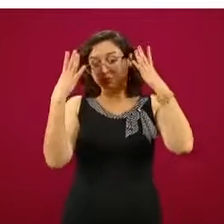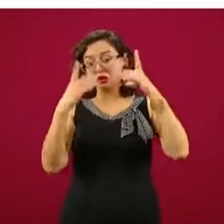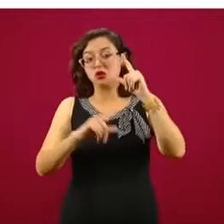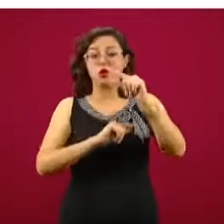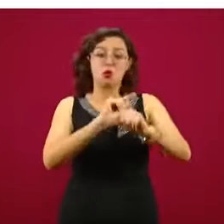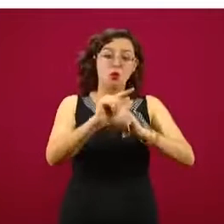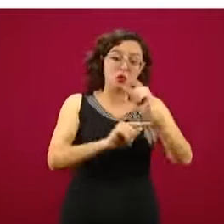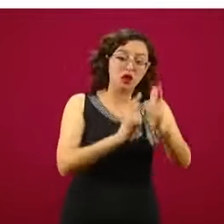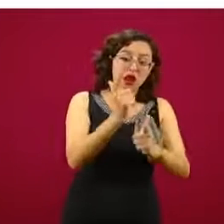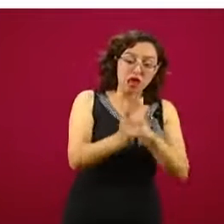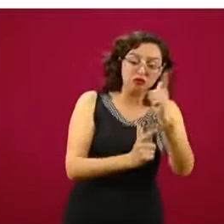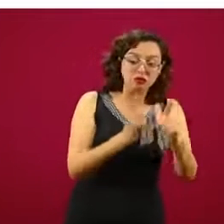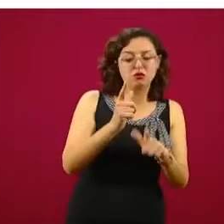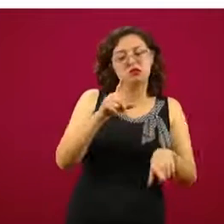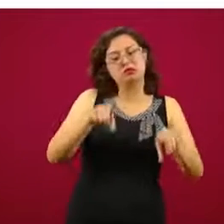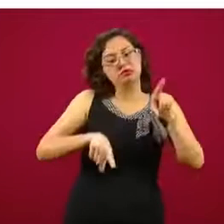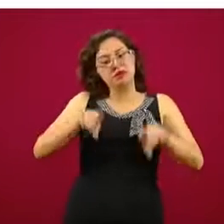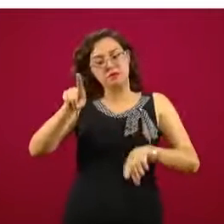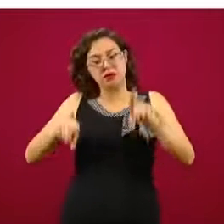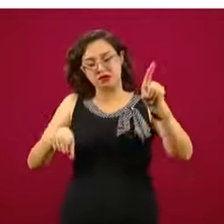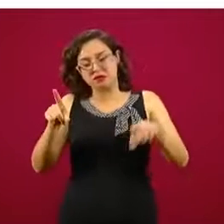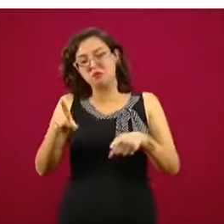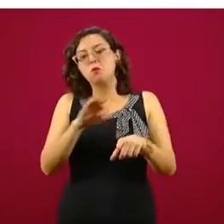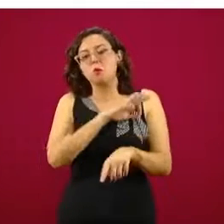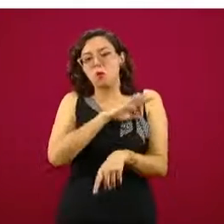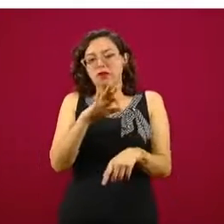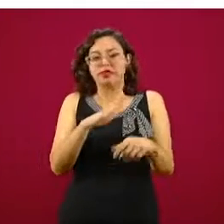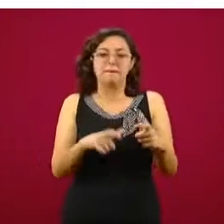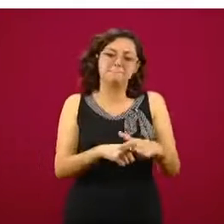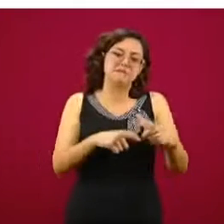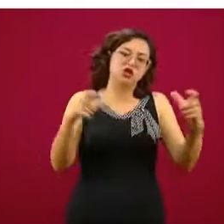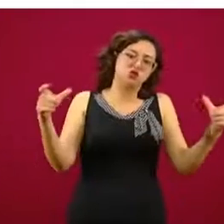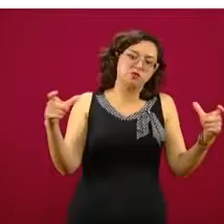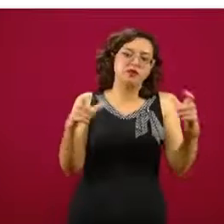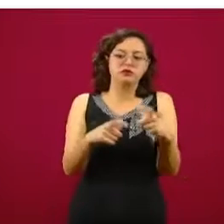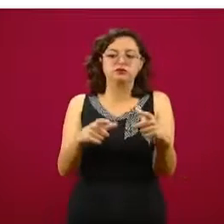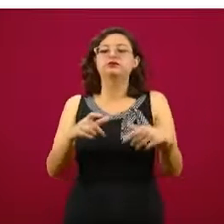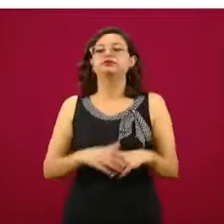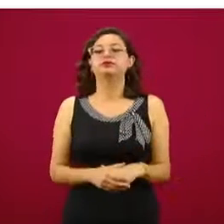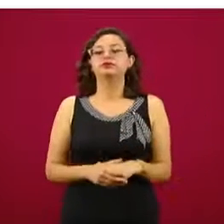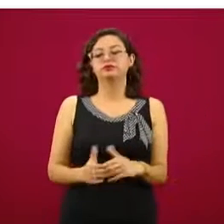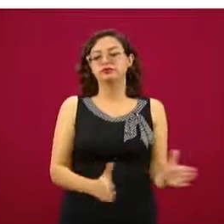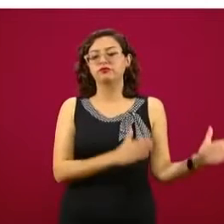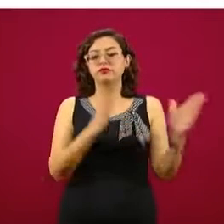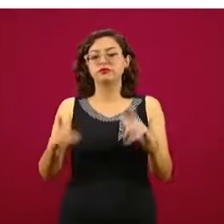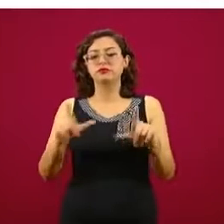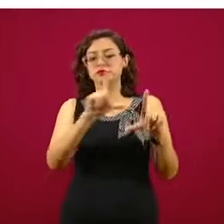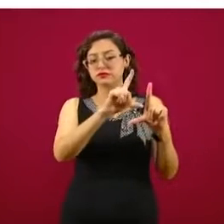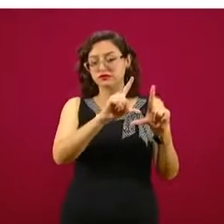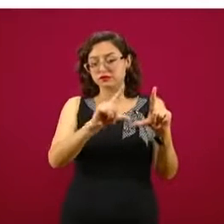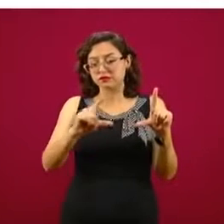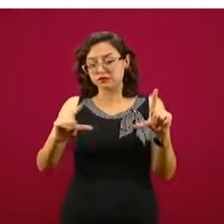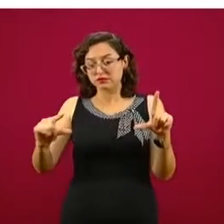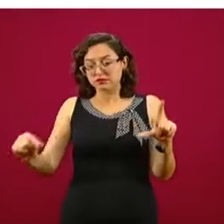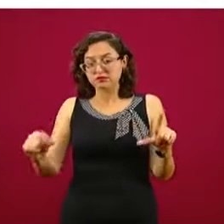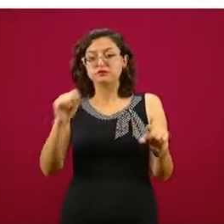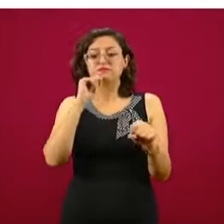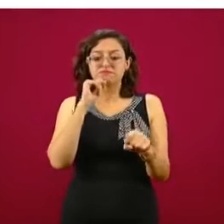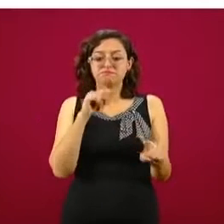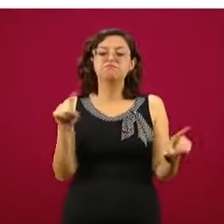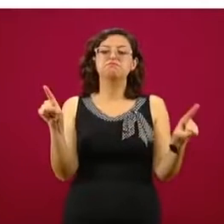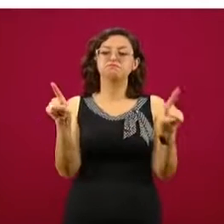ir generándonos mayor carga en las entidades. En la siguiente diapositiva es la distribución también de